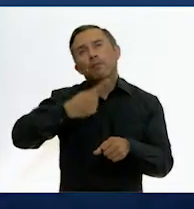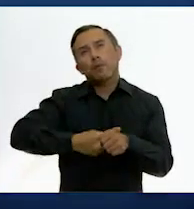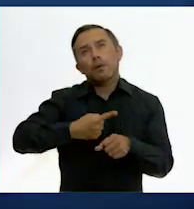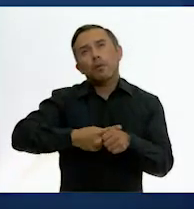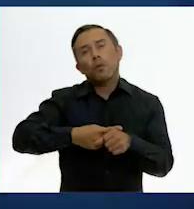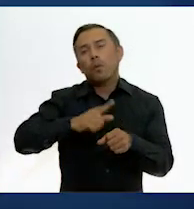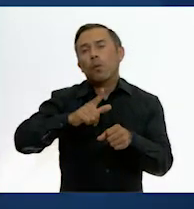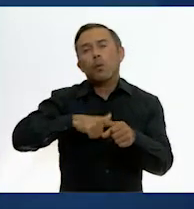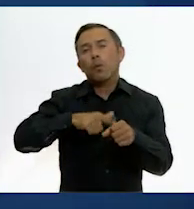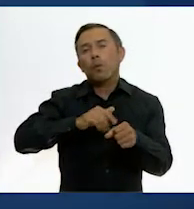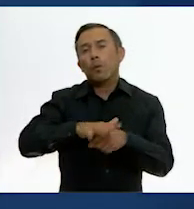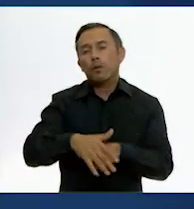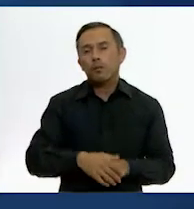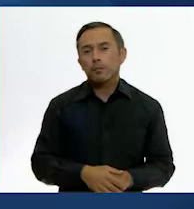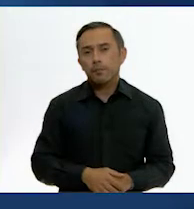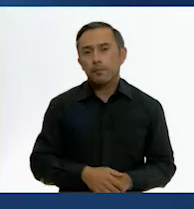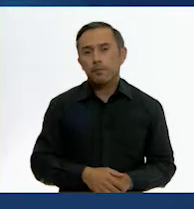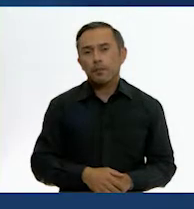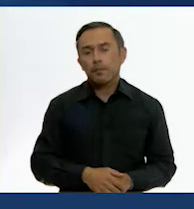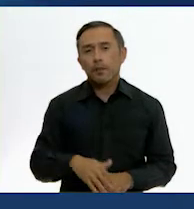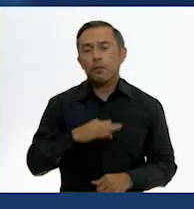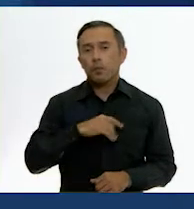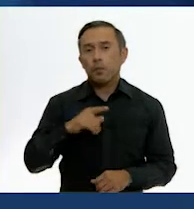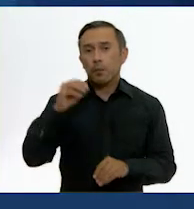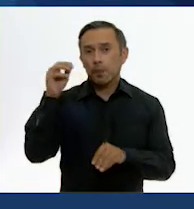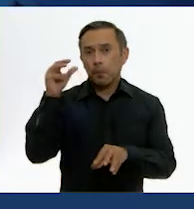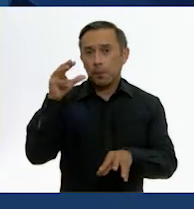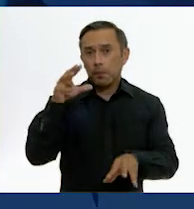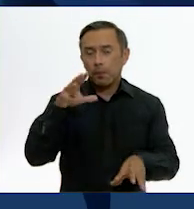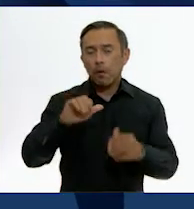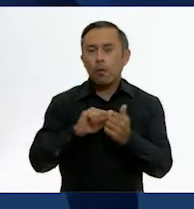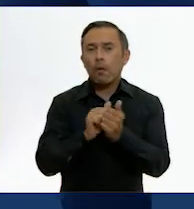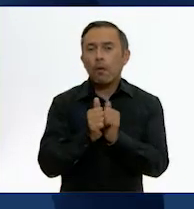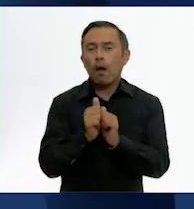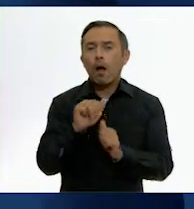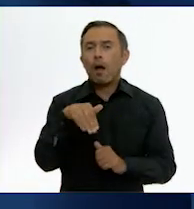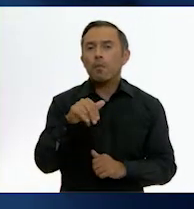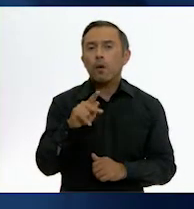qué monarquía occidental se embandera con amapolas